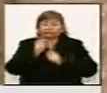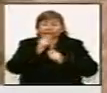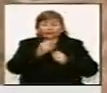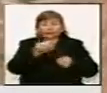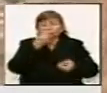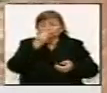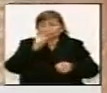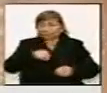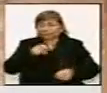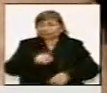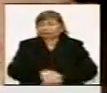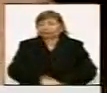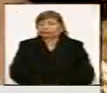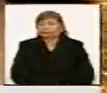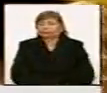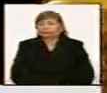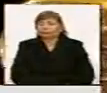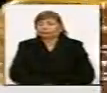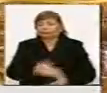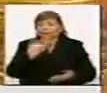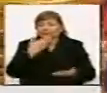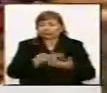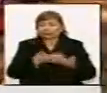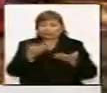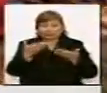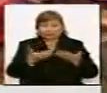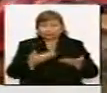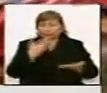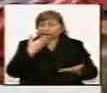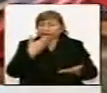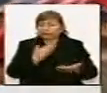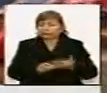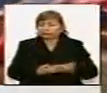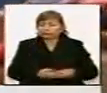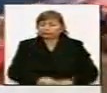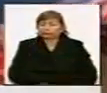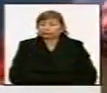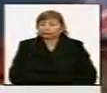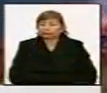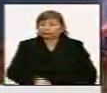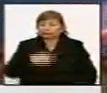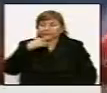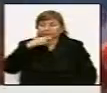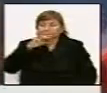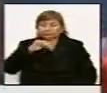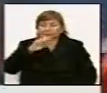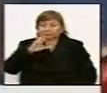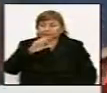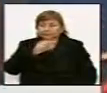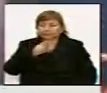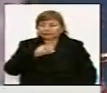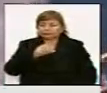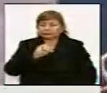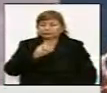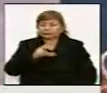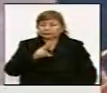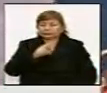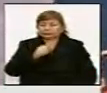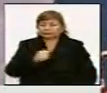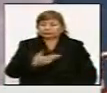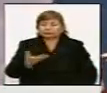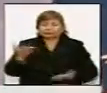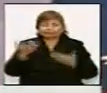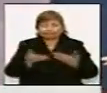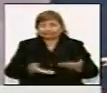de primera necesidad. Y le damos la bienvenida a ustedes y agradecemos muy grandemente a la señora Melissa Oliva de Salaberry